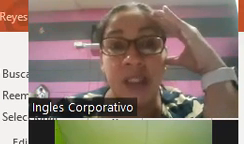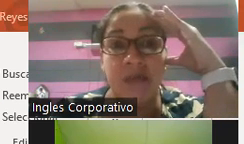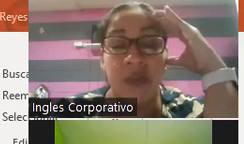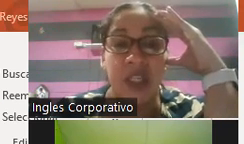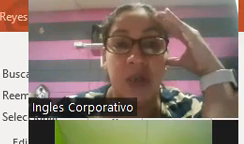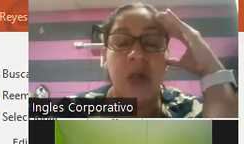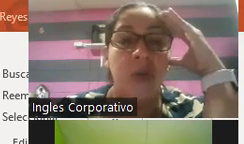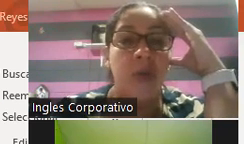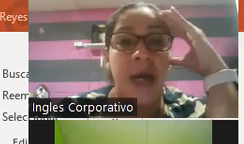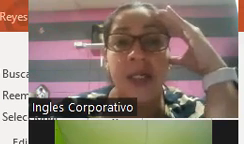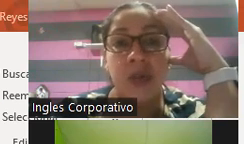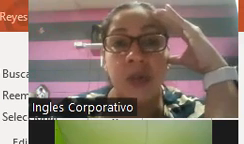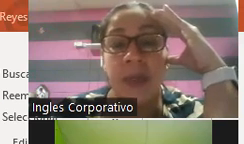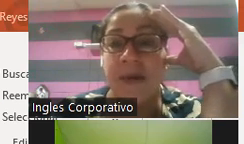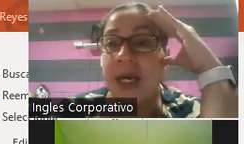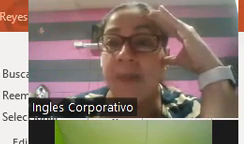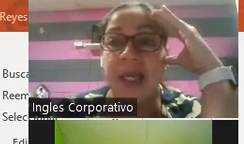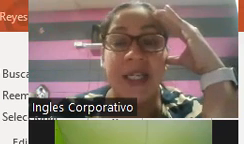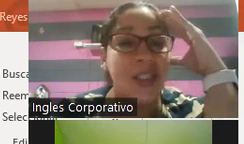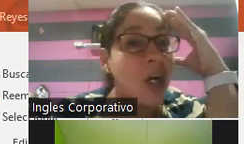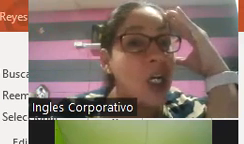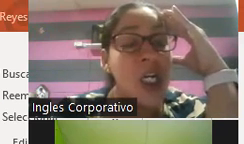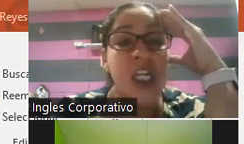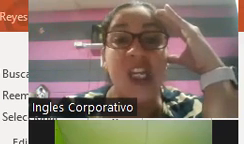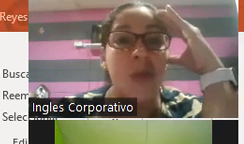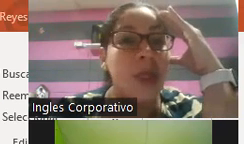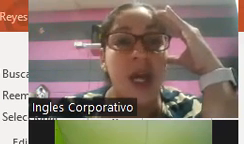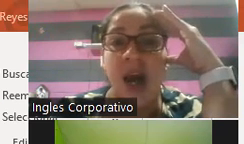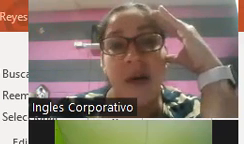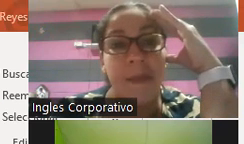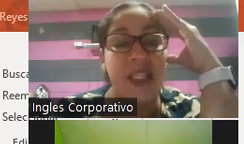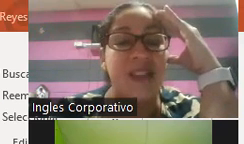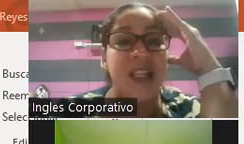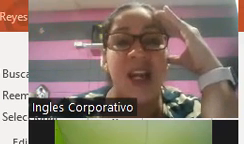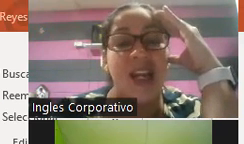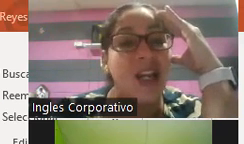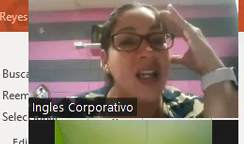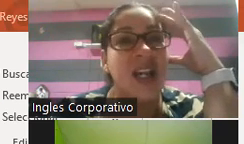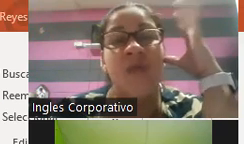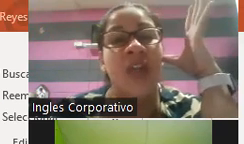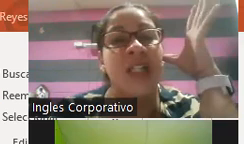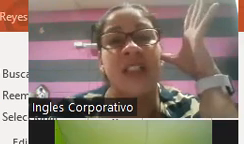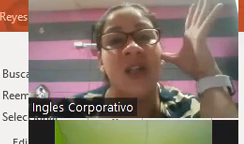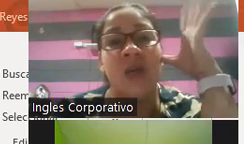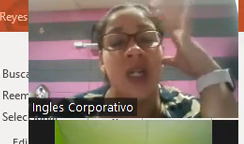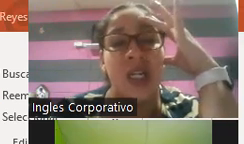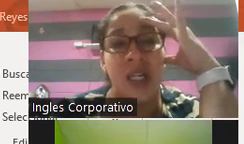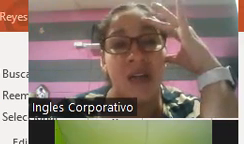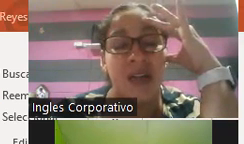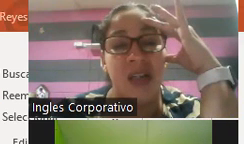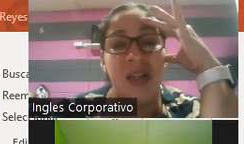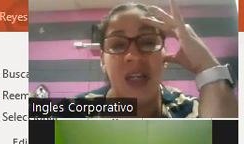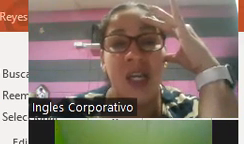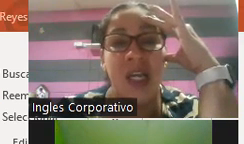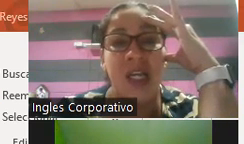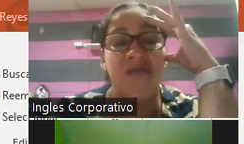zoom ahí o sea yo lo buscaba en Google para bajar la aplicación y no me dejaba me decía que era muy antiguo el el